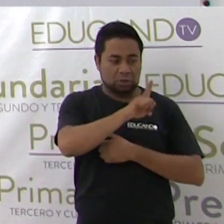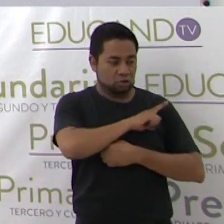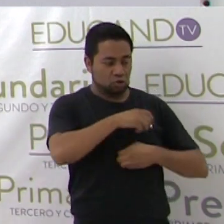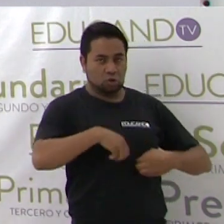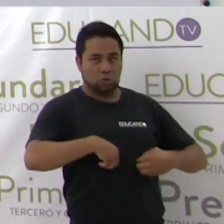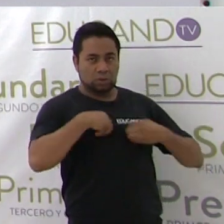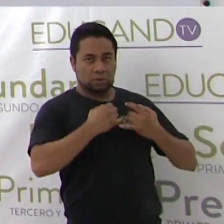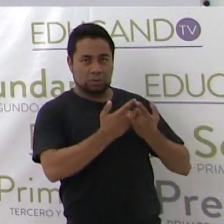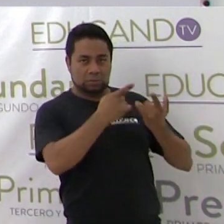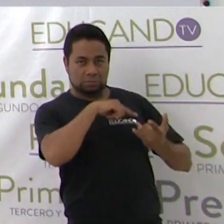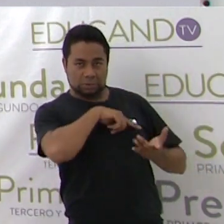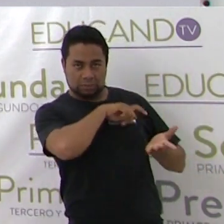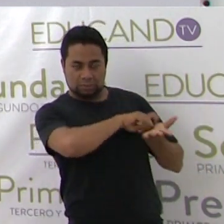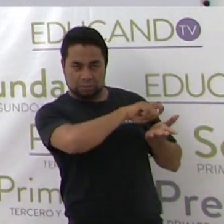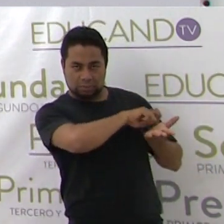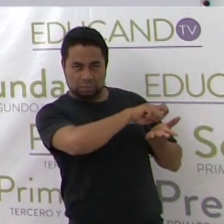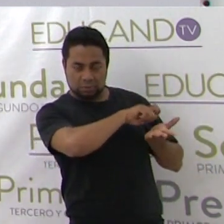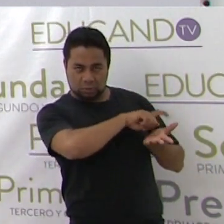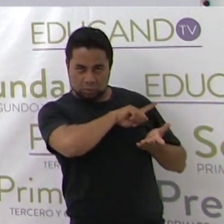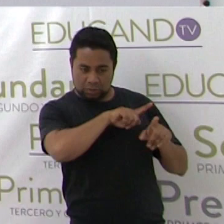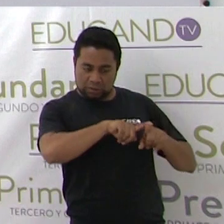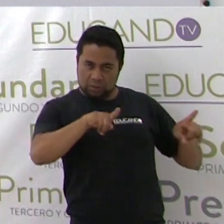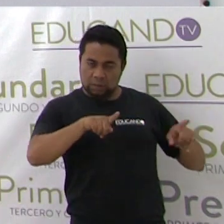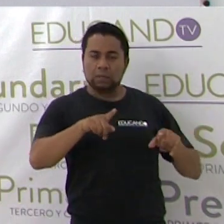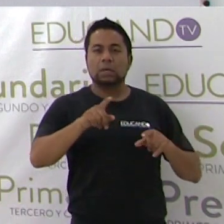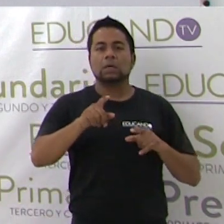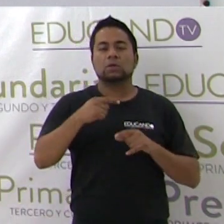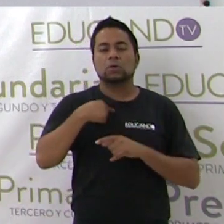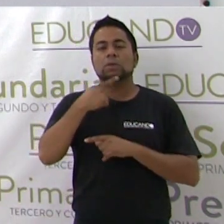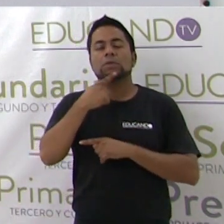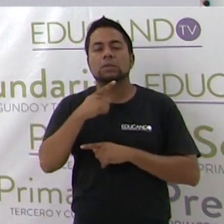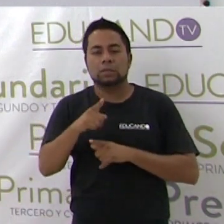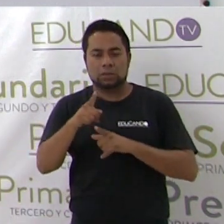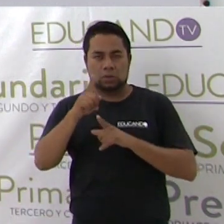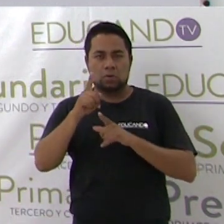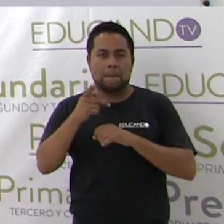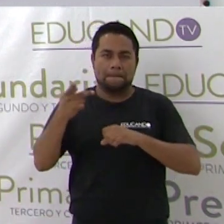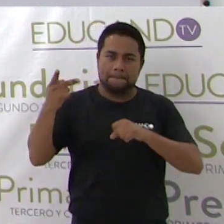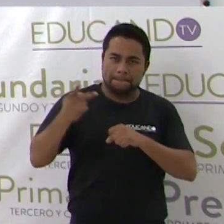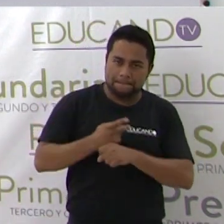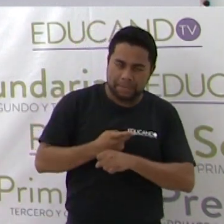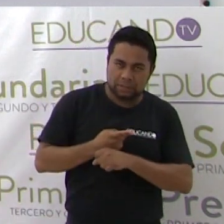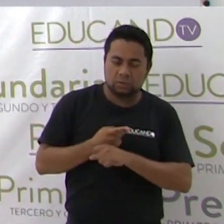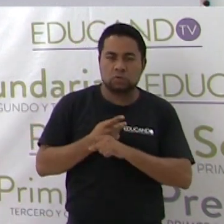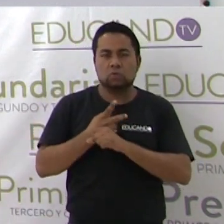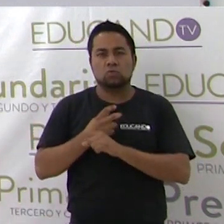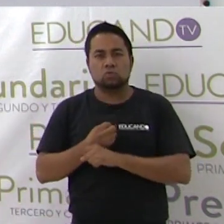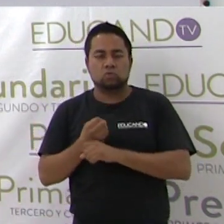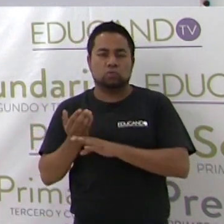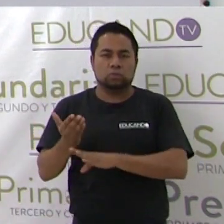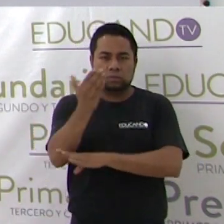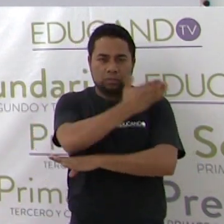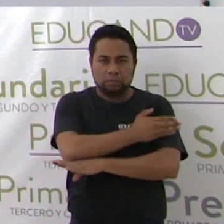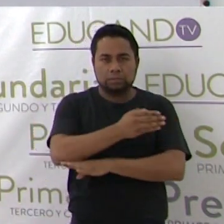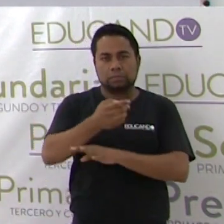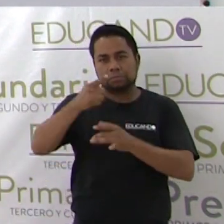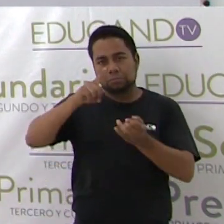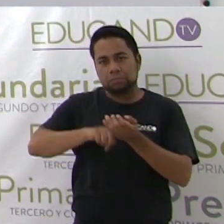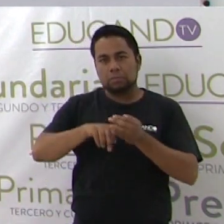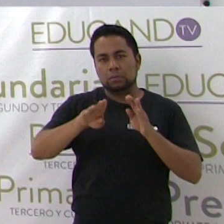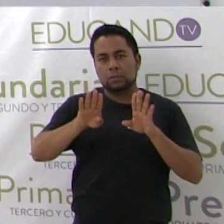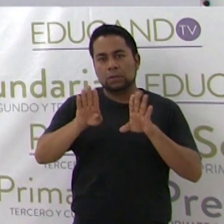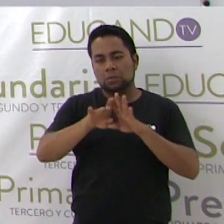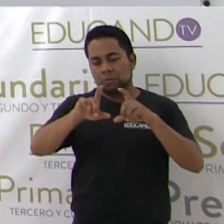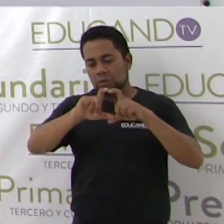autobiografía. Hablamos que sucedió en un momento o en un espacio de nuestra línea